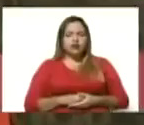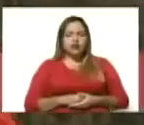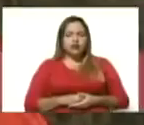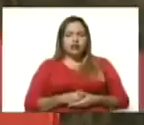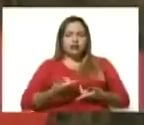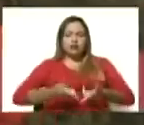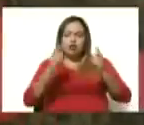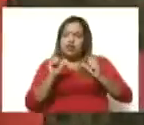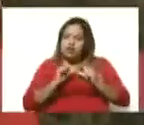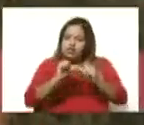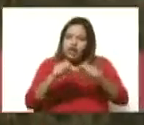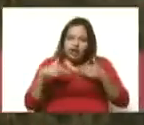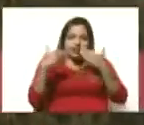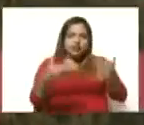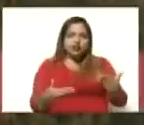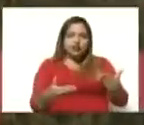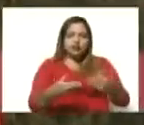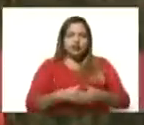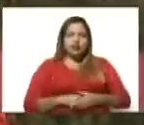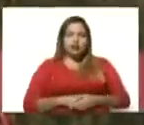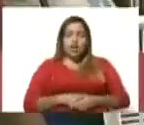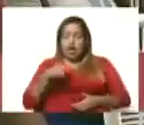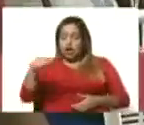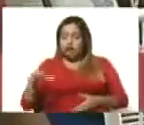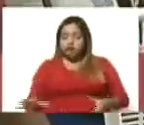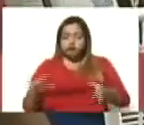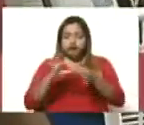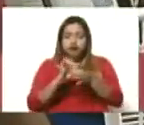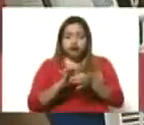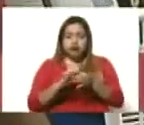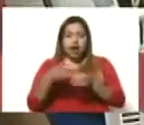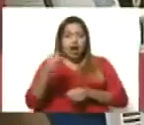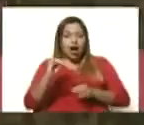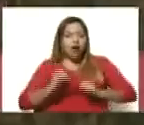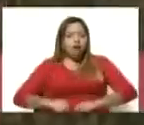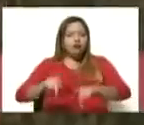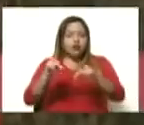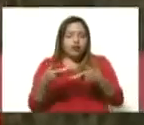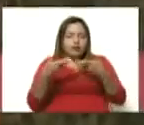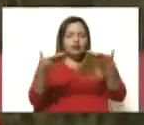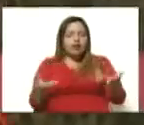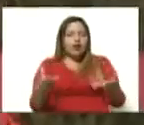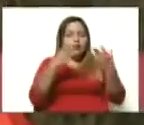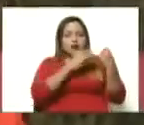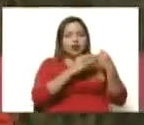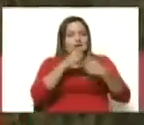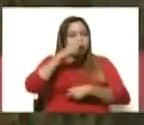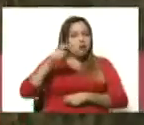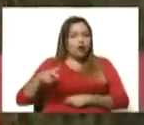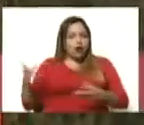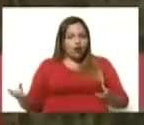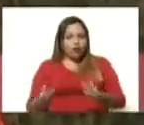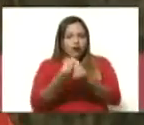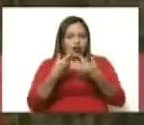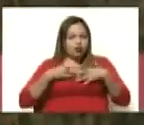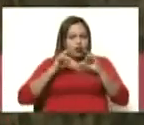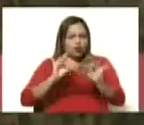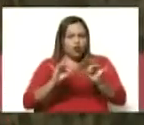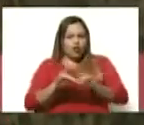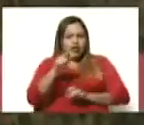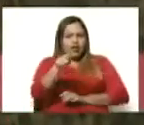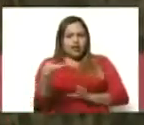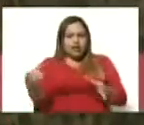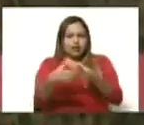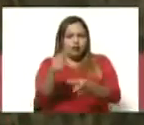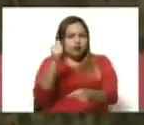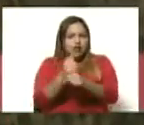seguir avanzando. Este es un triunvirato que generó la oportunidad de darle la esperanza a nuestro pueblo, de acompañarlos en el dolor. Este equipo de trabajo